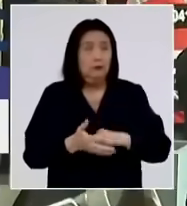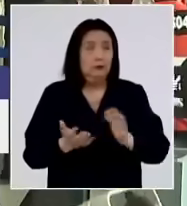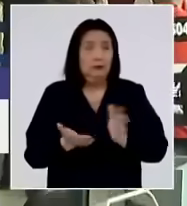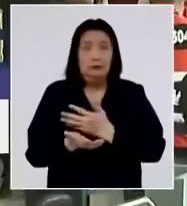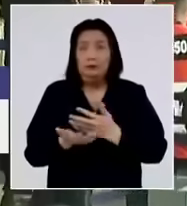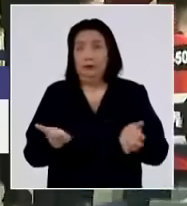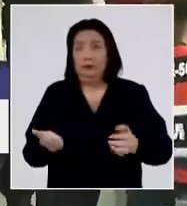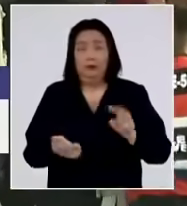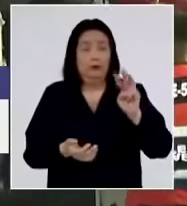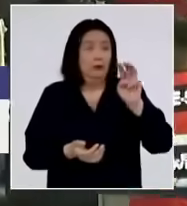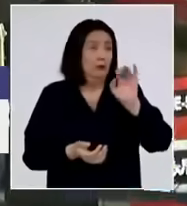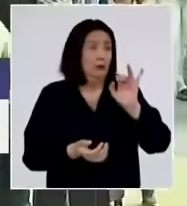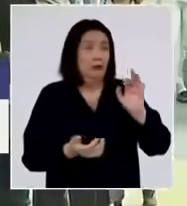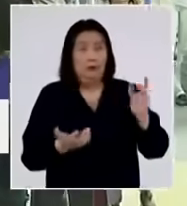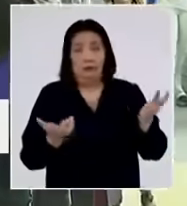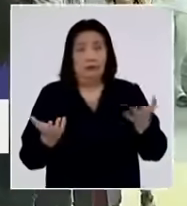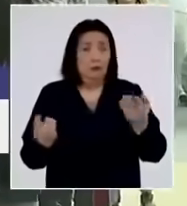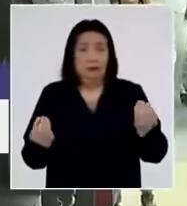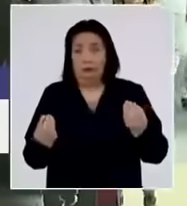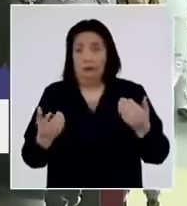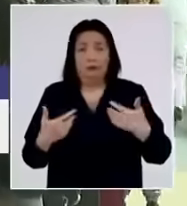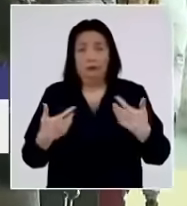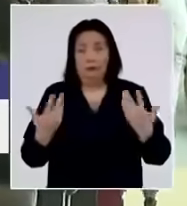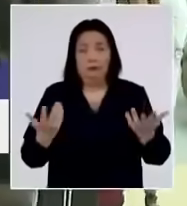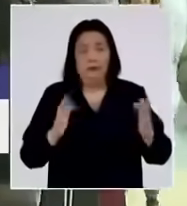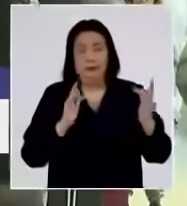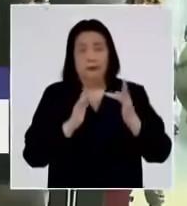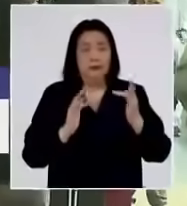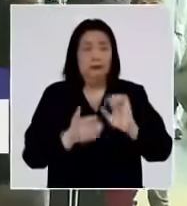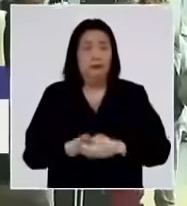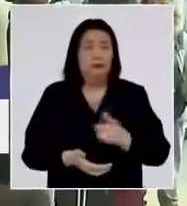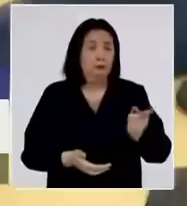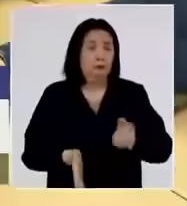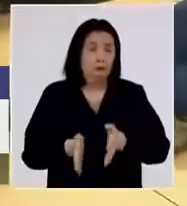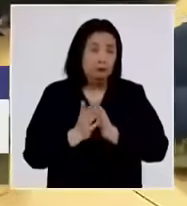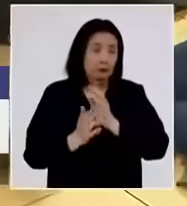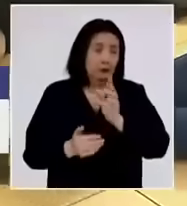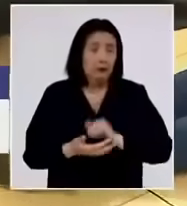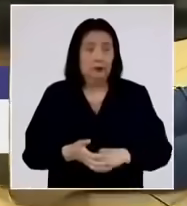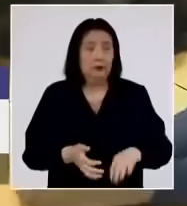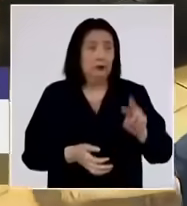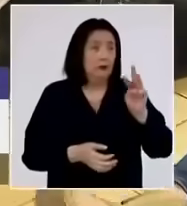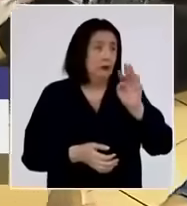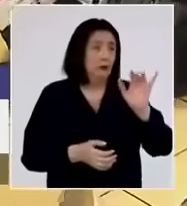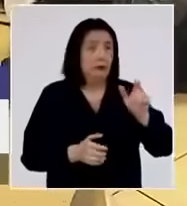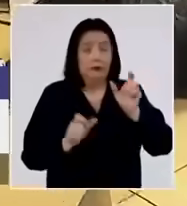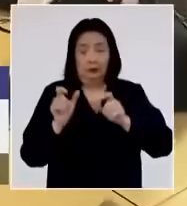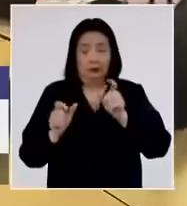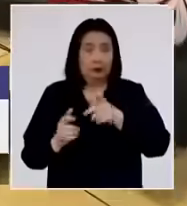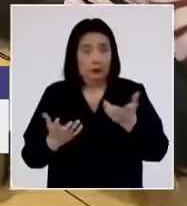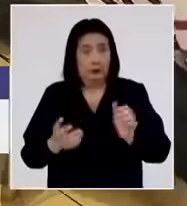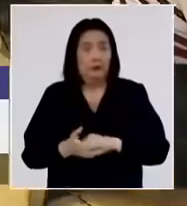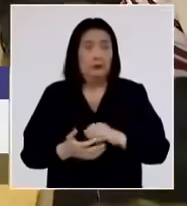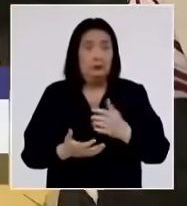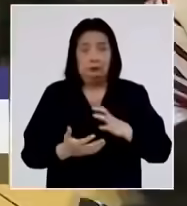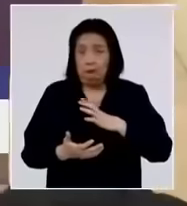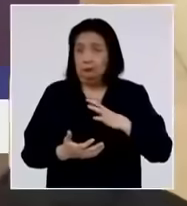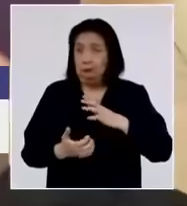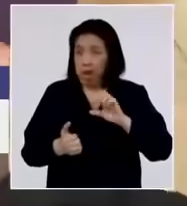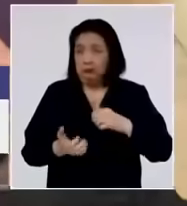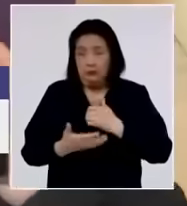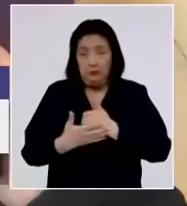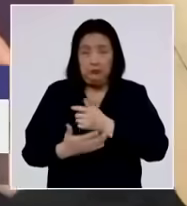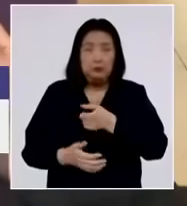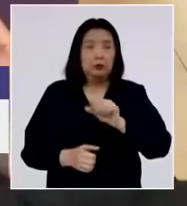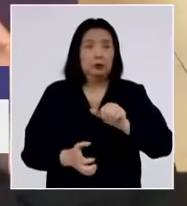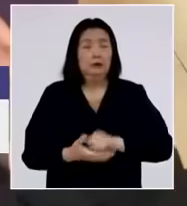teníamos wifi, no podíamos comunicarnos de ninguna forma con nada. Sí, tuvimos que pedirle wifi a la gente que estaba ahí, que muy bien se prestaron, la